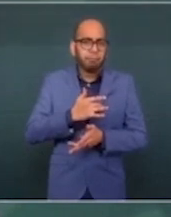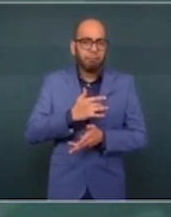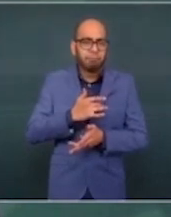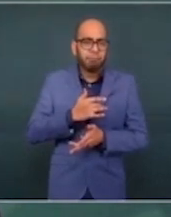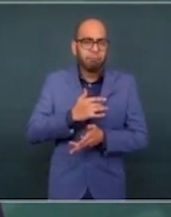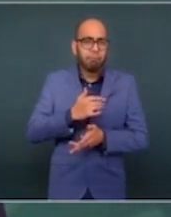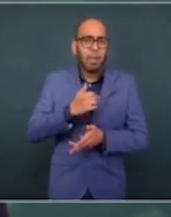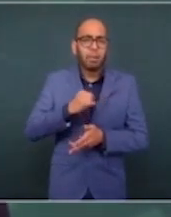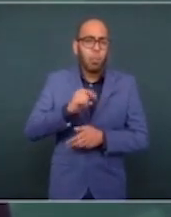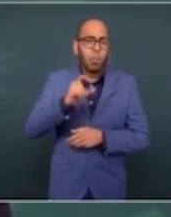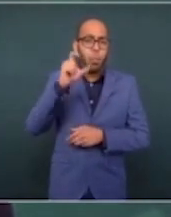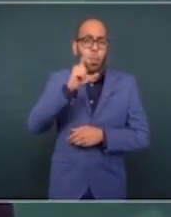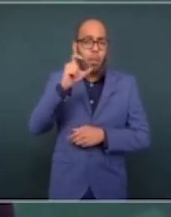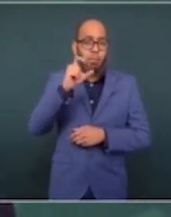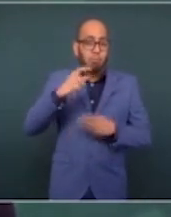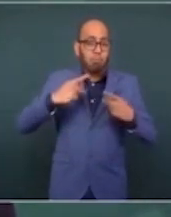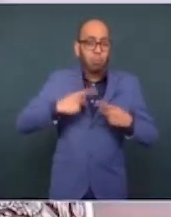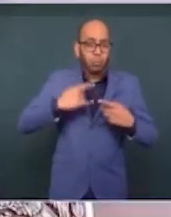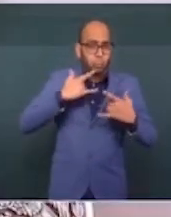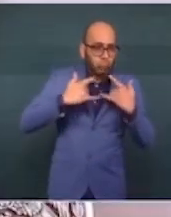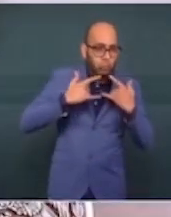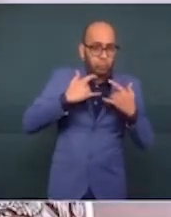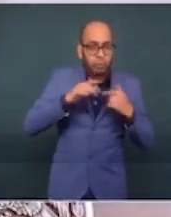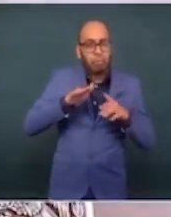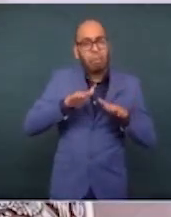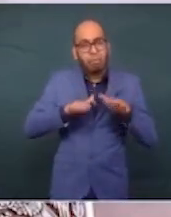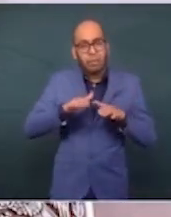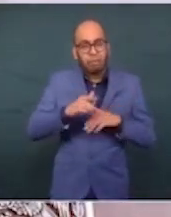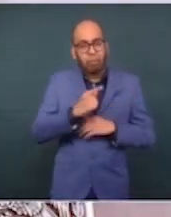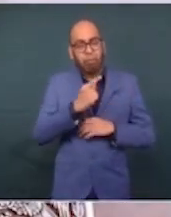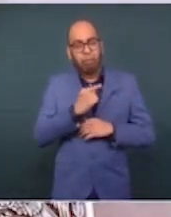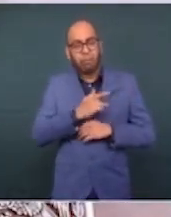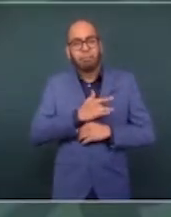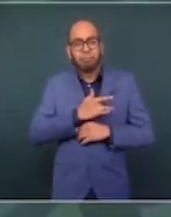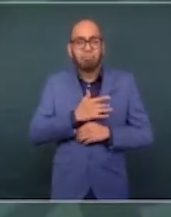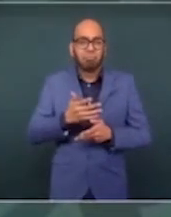se está luchando por una transformación.